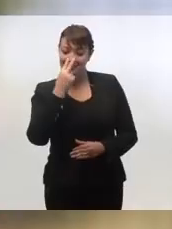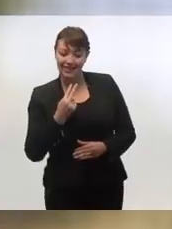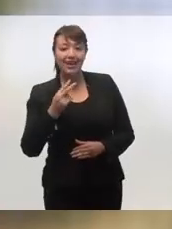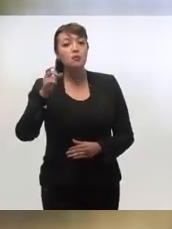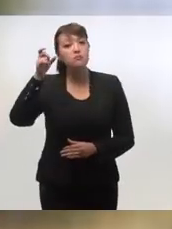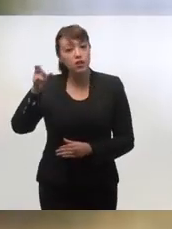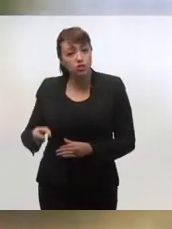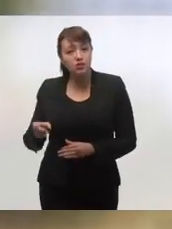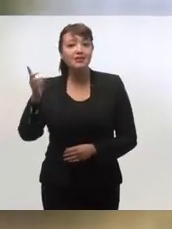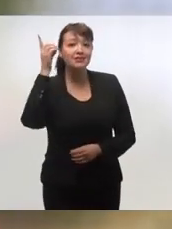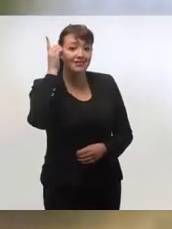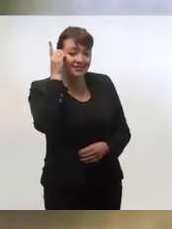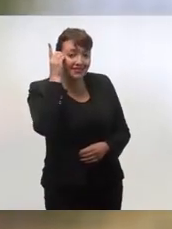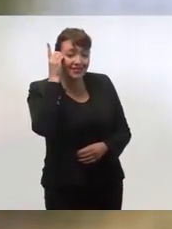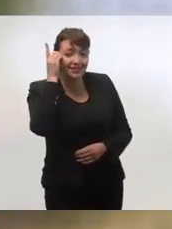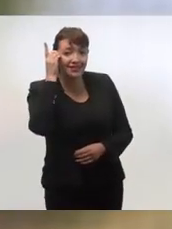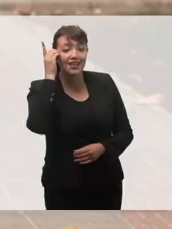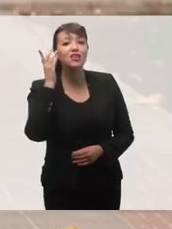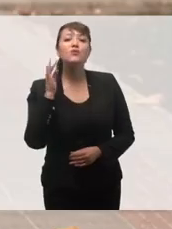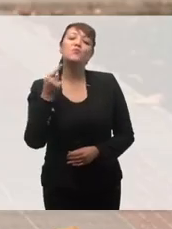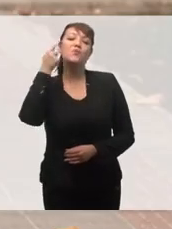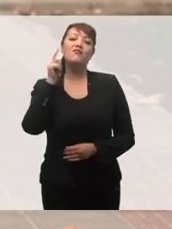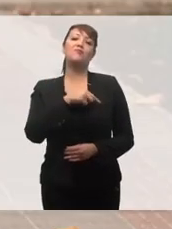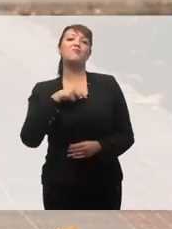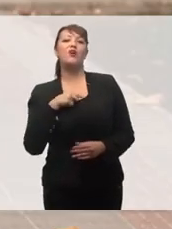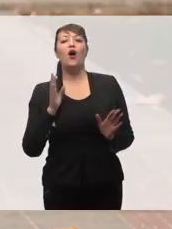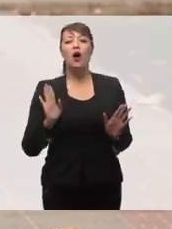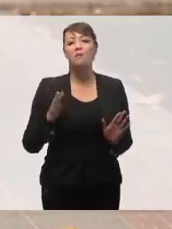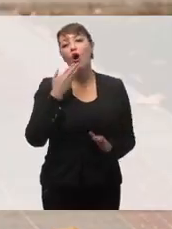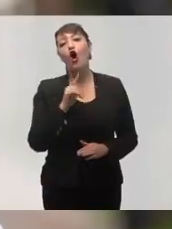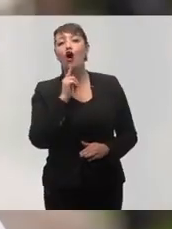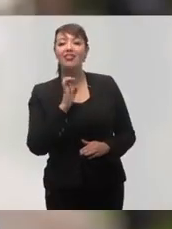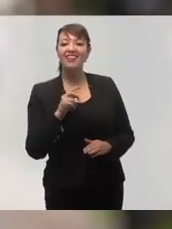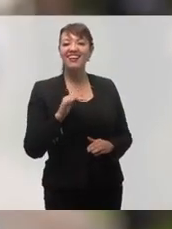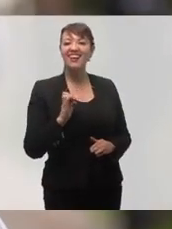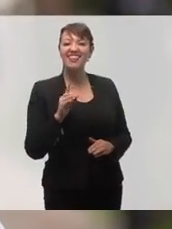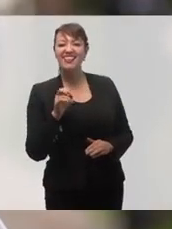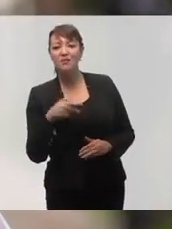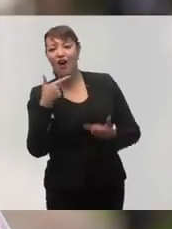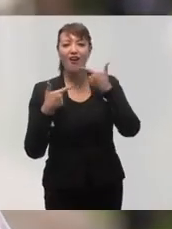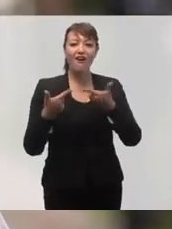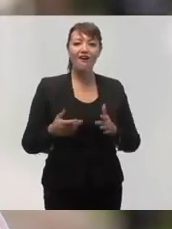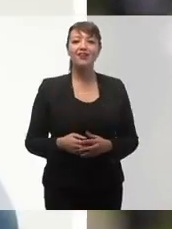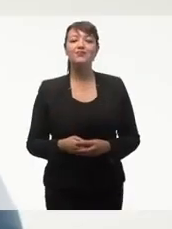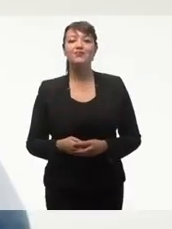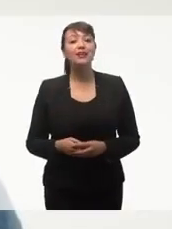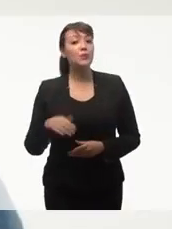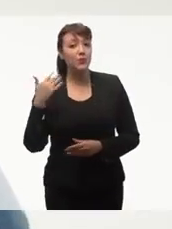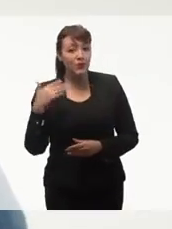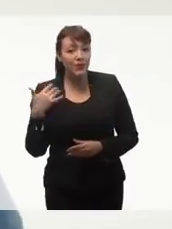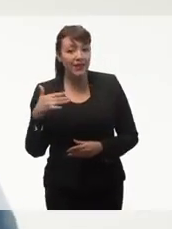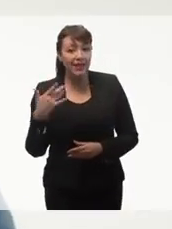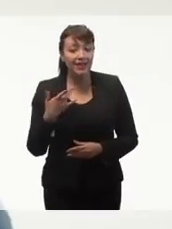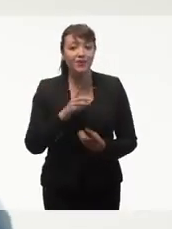ciega. Una persona con síndrome de Down. Igual prefiero que me digáis por mi nombre. O Teniente Dan, más zorrón. La